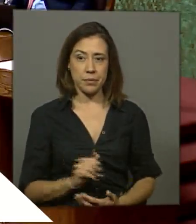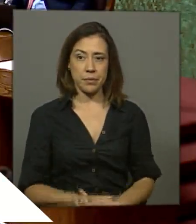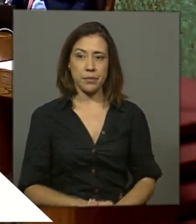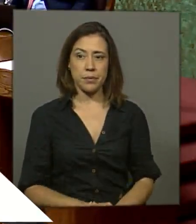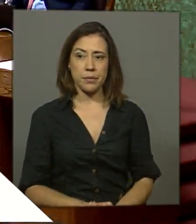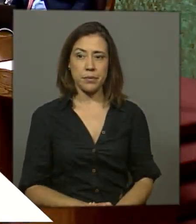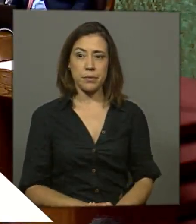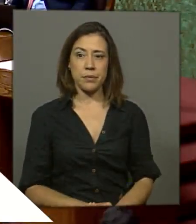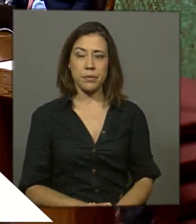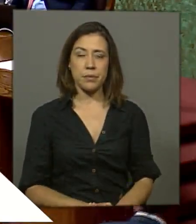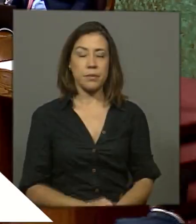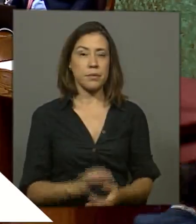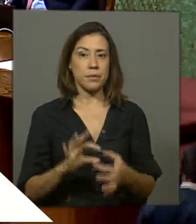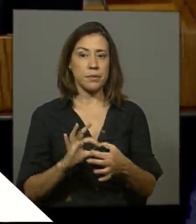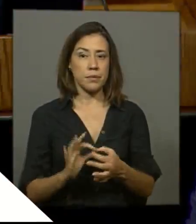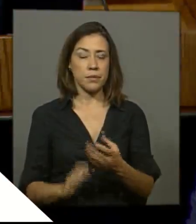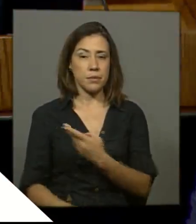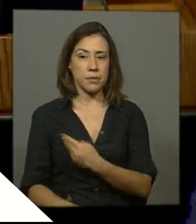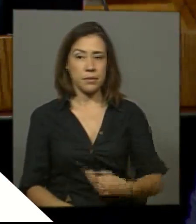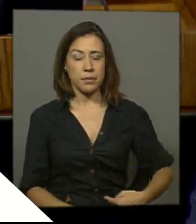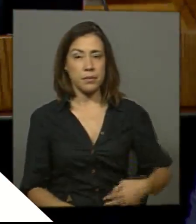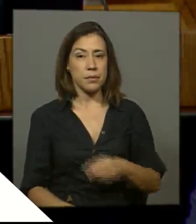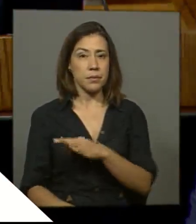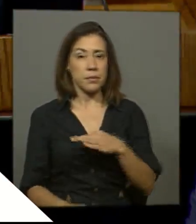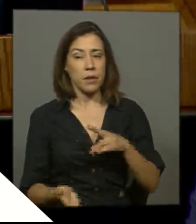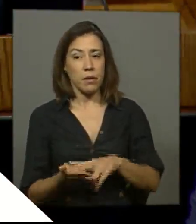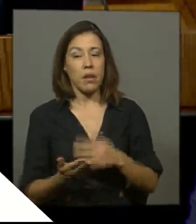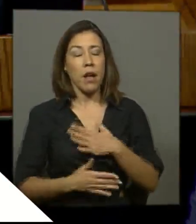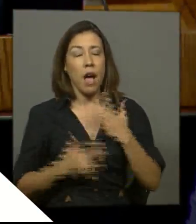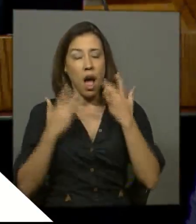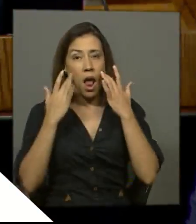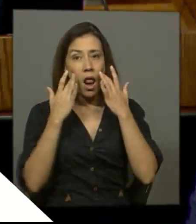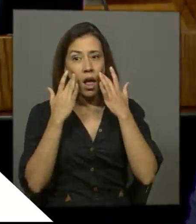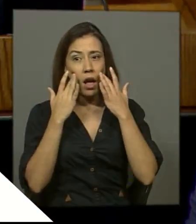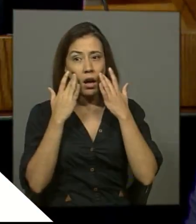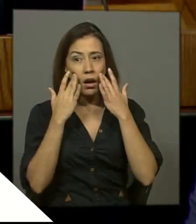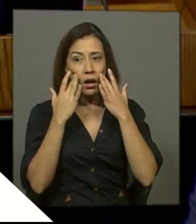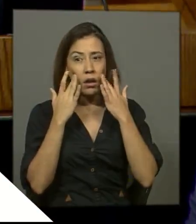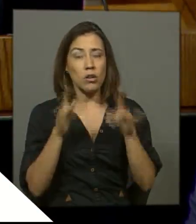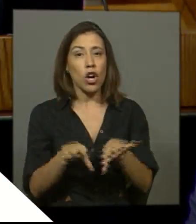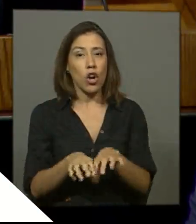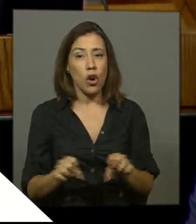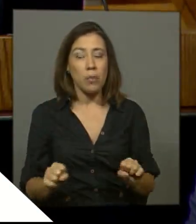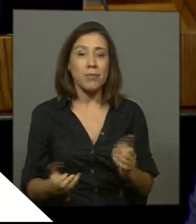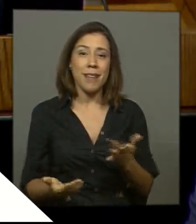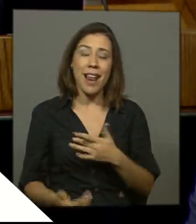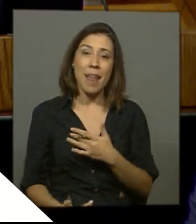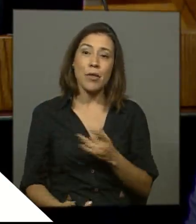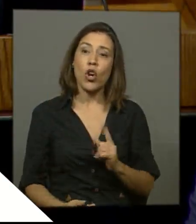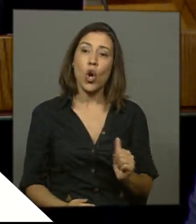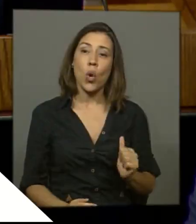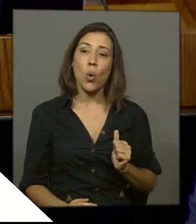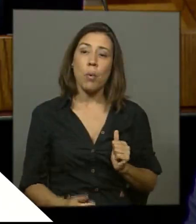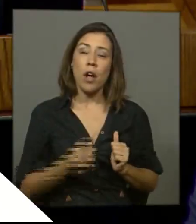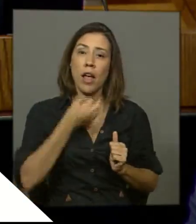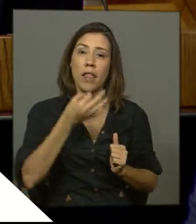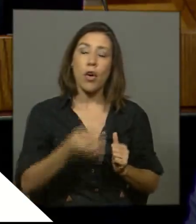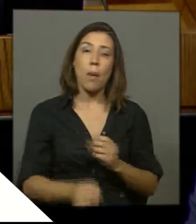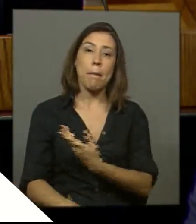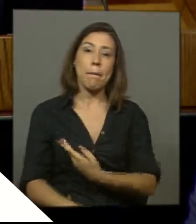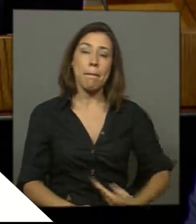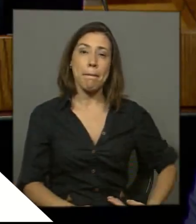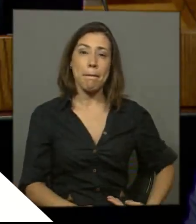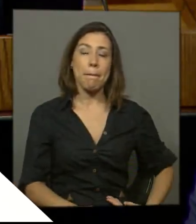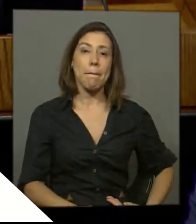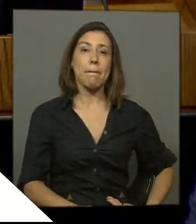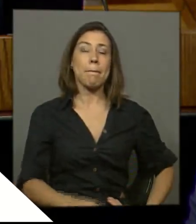coloma Gracias presidente ministro sinceramente me alegro de este de este compromiso Lamento que no se cumpla lo que dijo la presidenta bacherer La